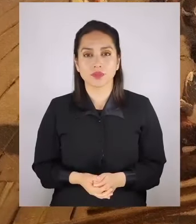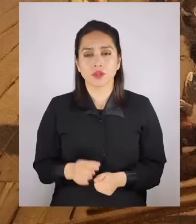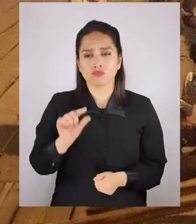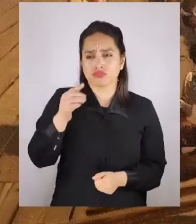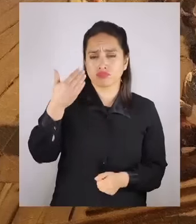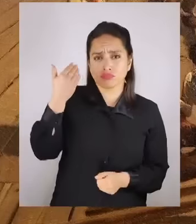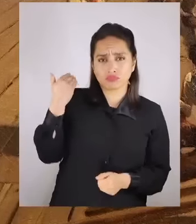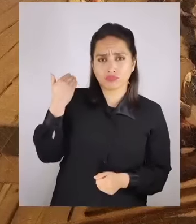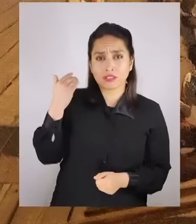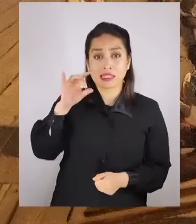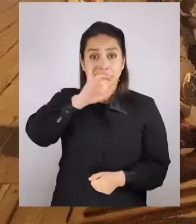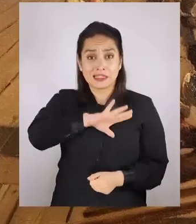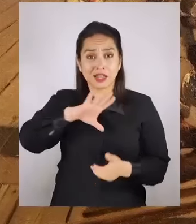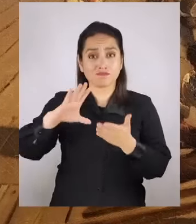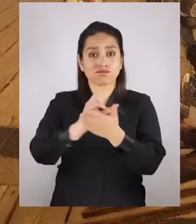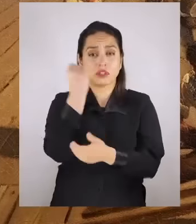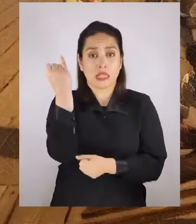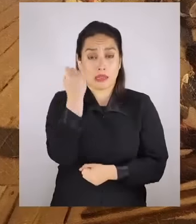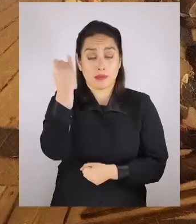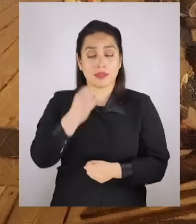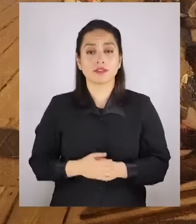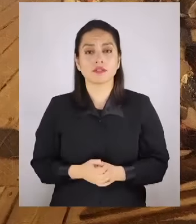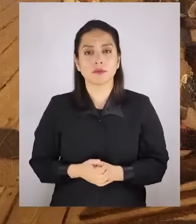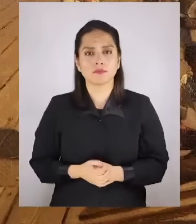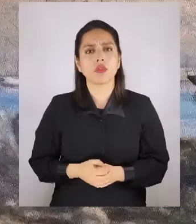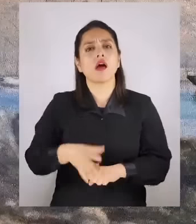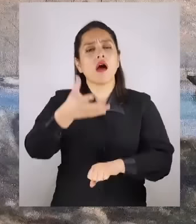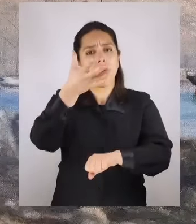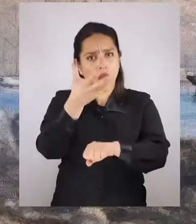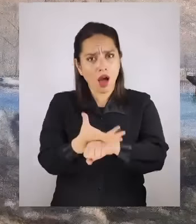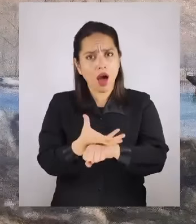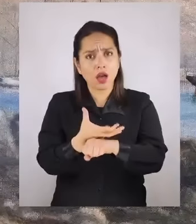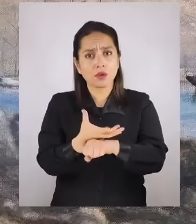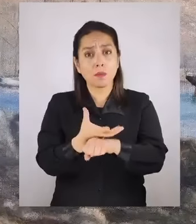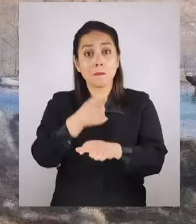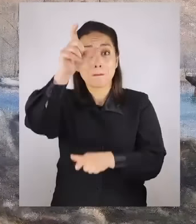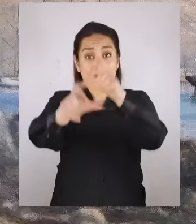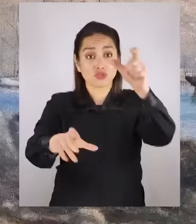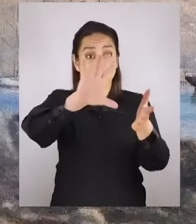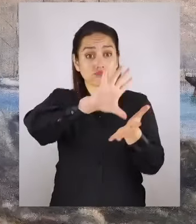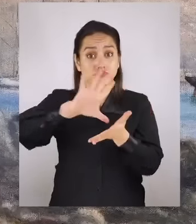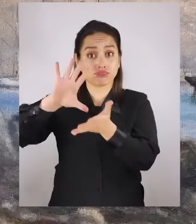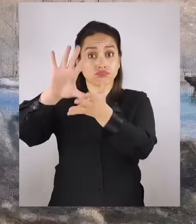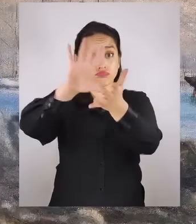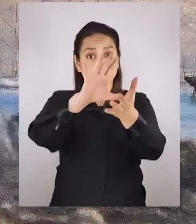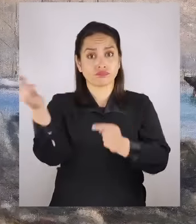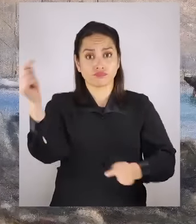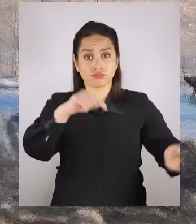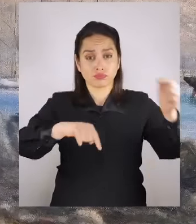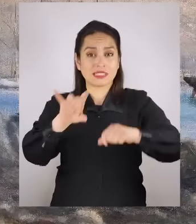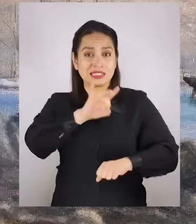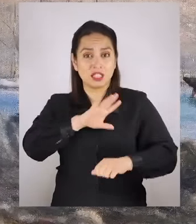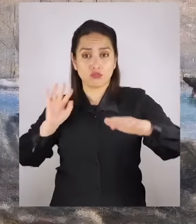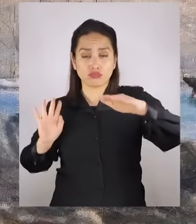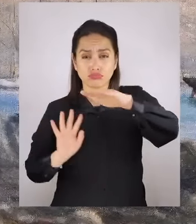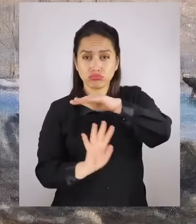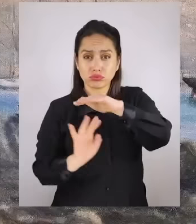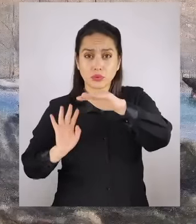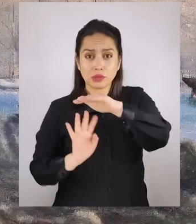Recientemente se había independizado Chile. Existe un gran flujo de migrantes hacia Chile que